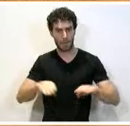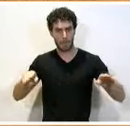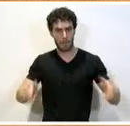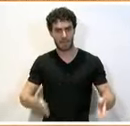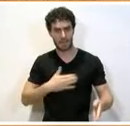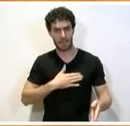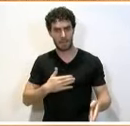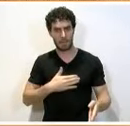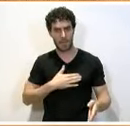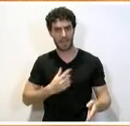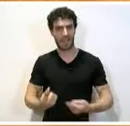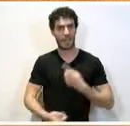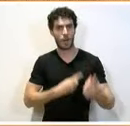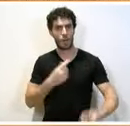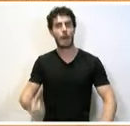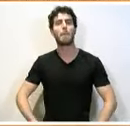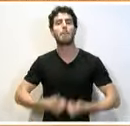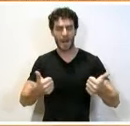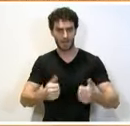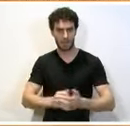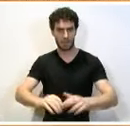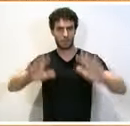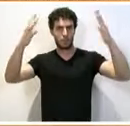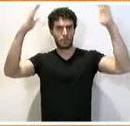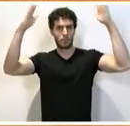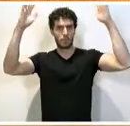algunas más.